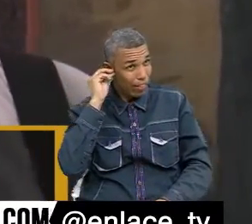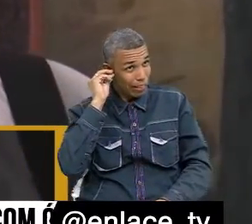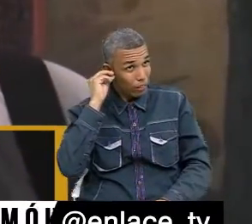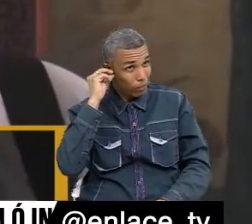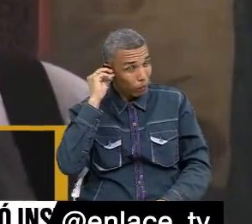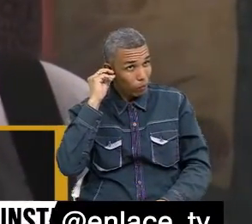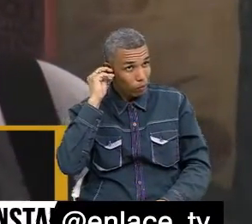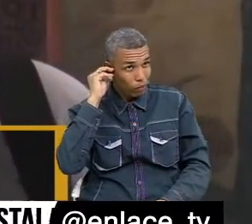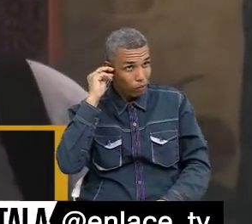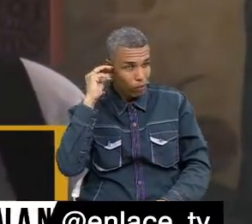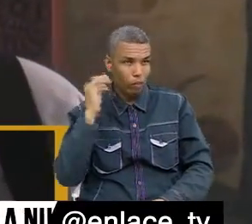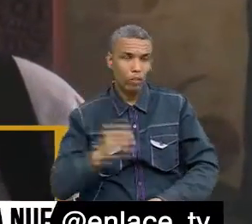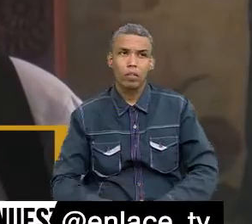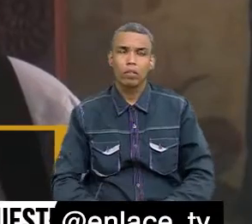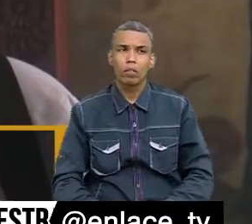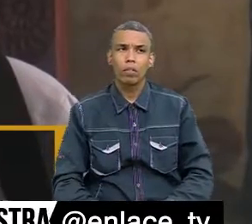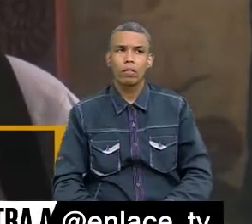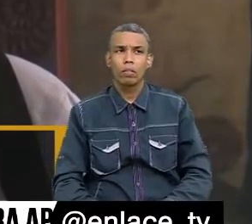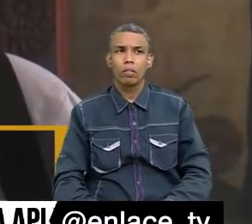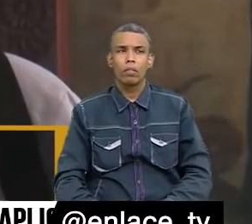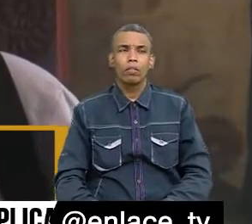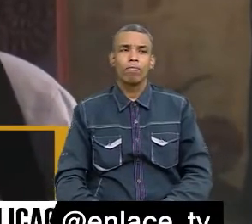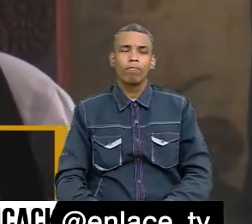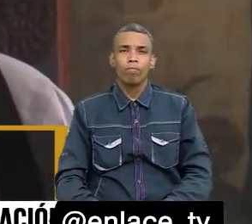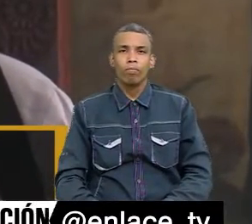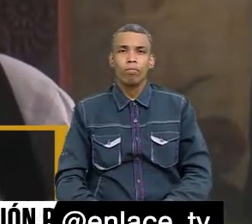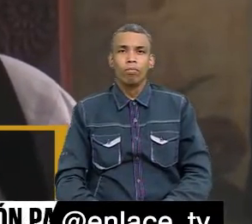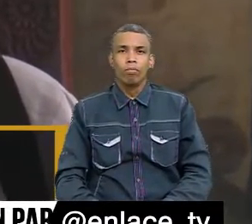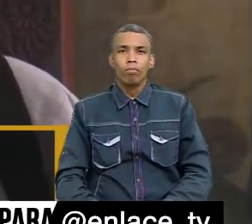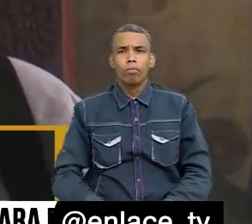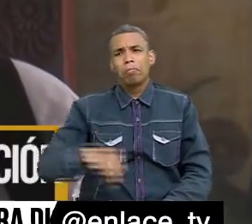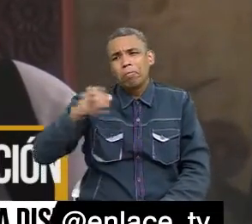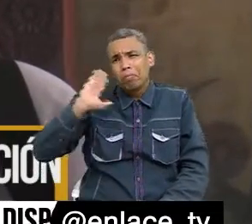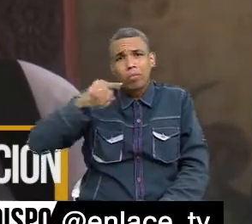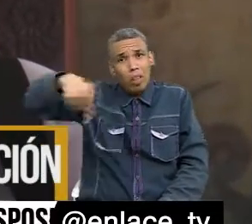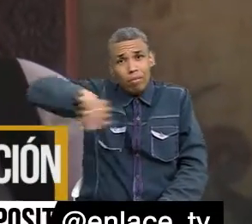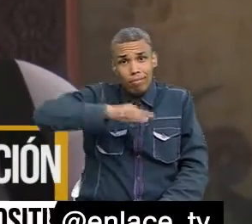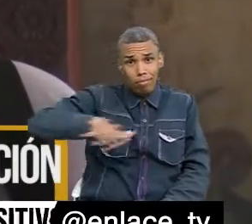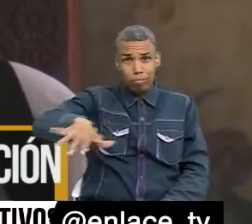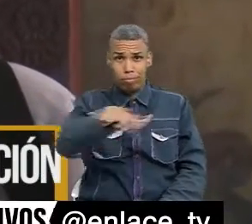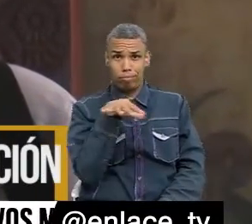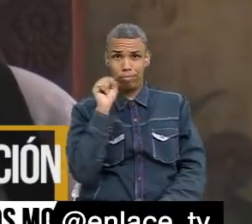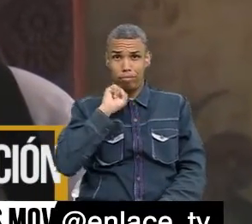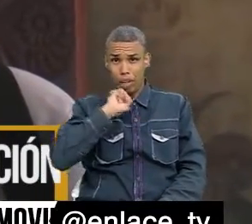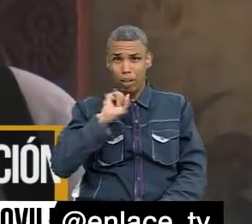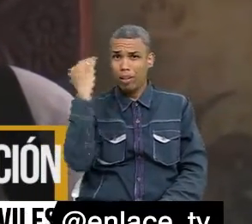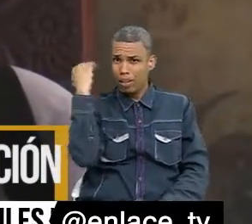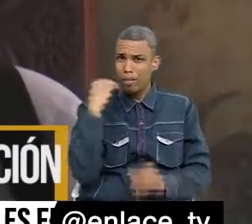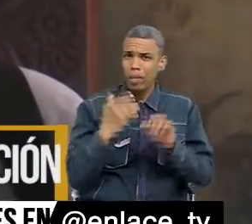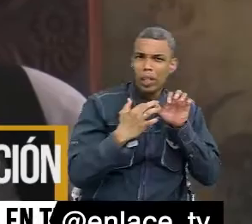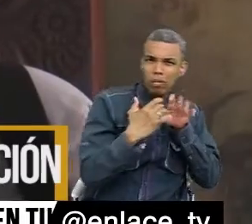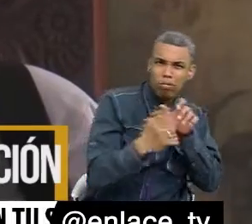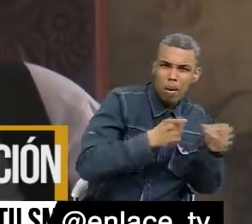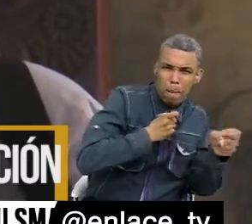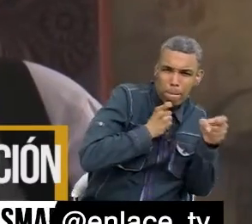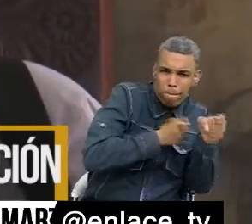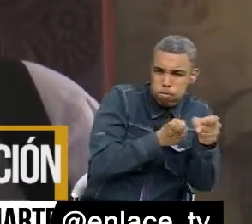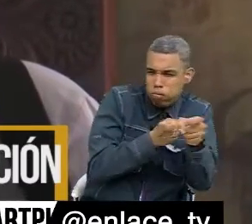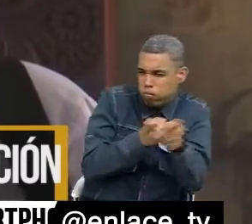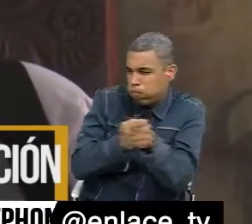Barranca Bermeja, de en primer lugar haber sufrido tanto, haber puesto Barranca Bermeja